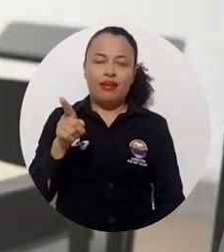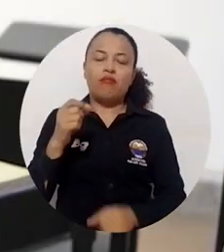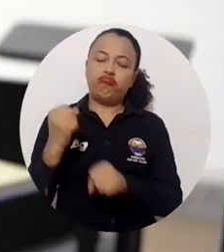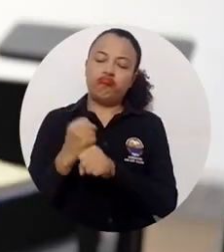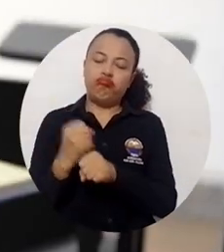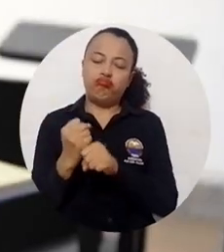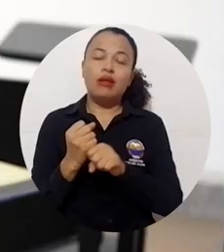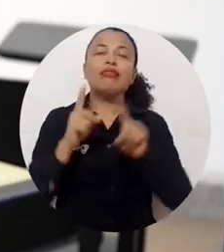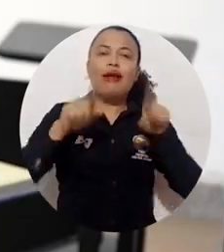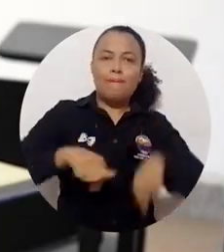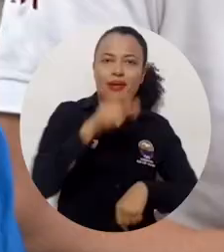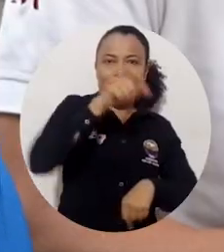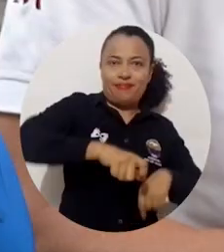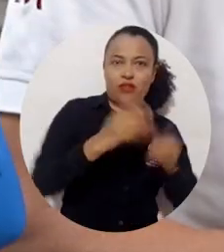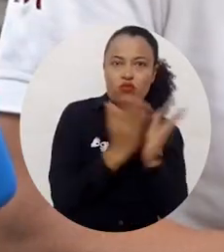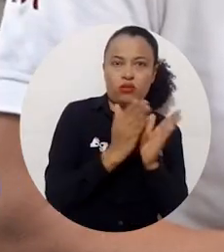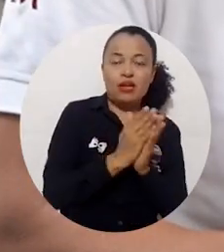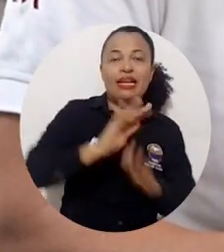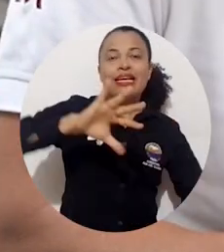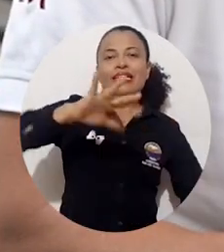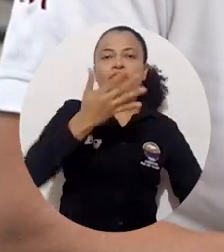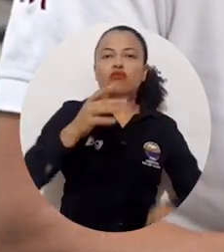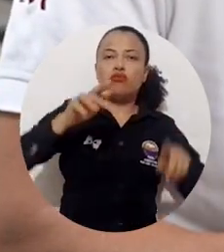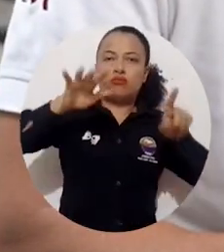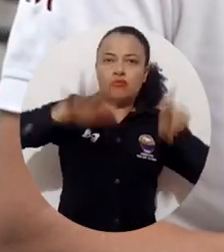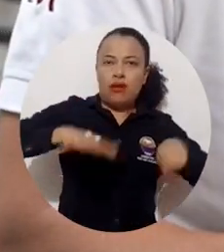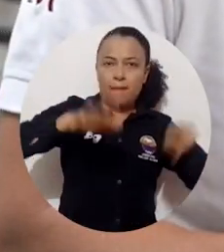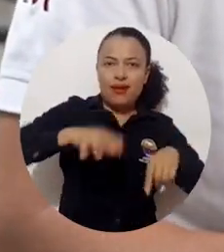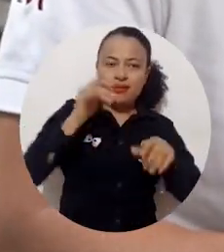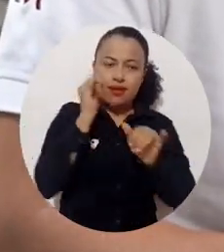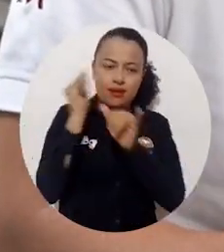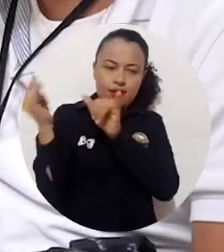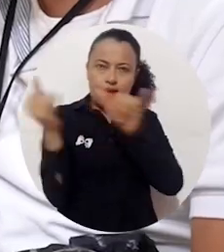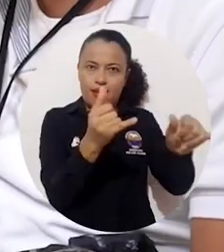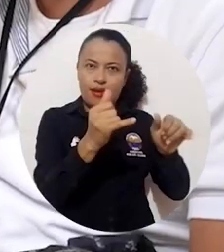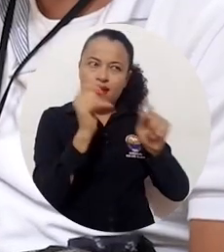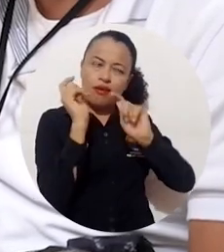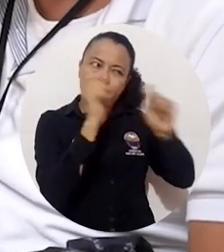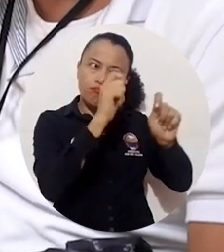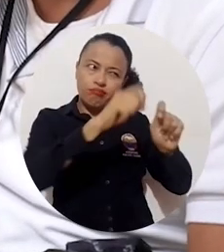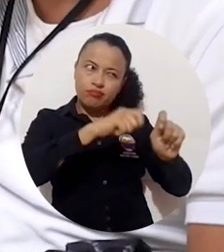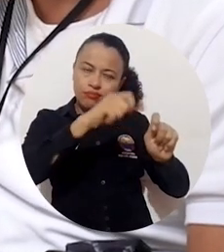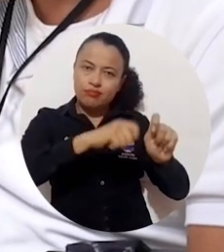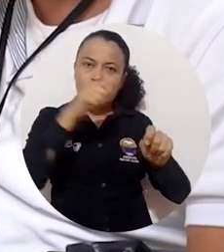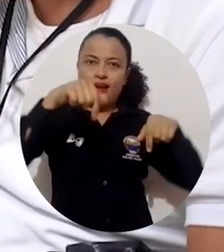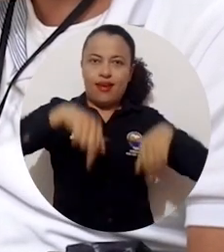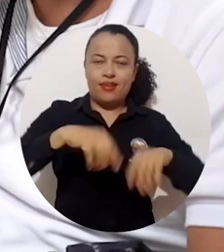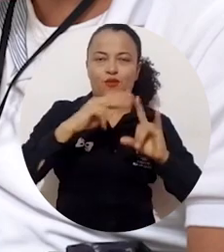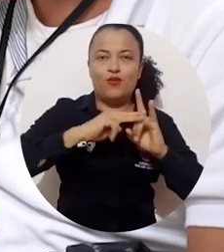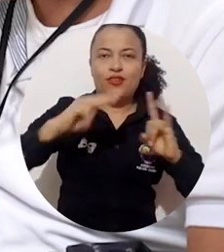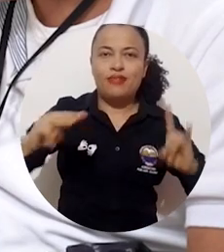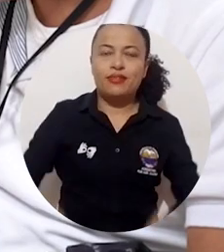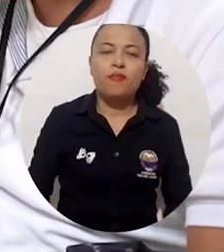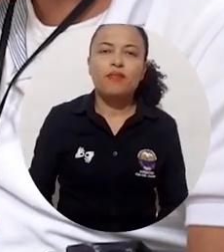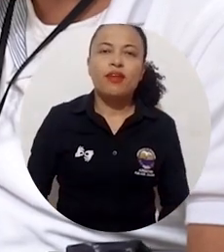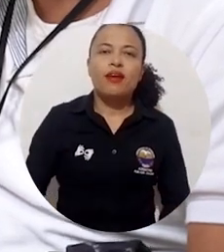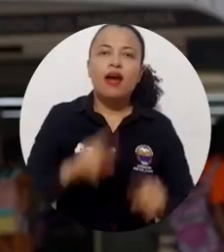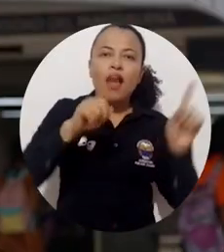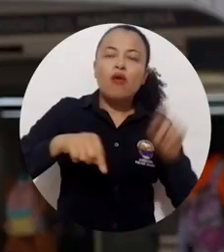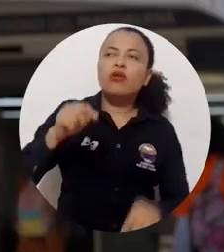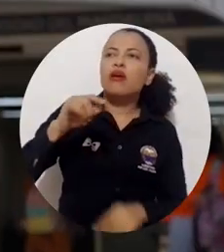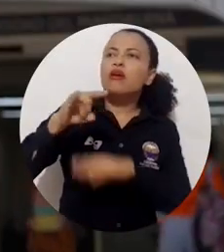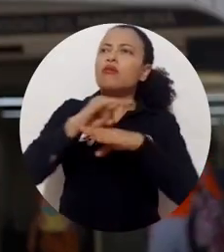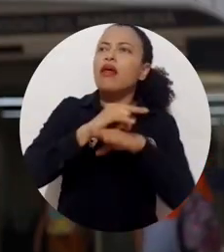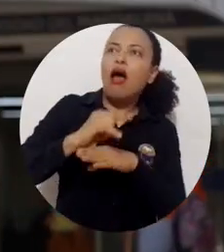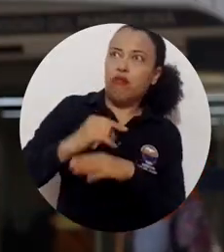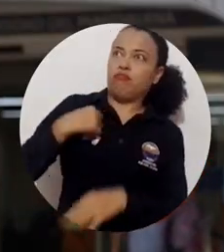hombres, labor que alterna con las de estudiante, pues también cursa 5.º semestre de ingeniería pesquera en nuestra alma mater.